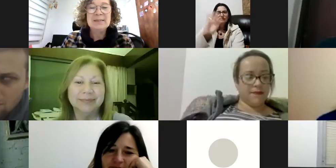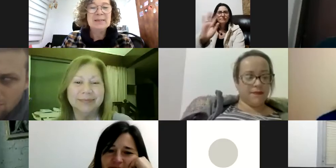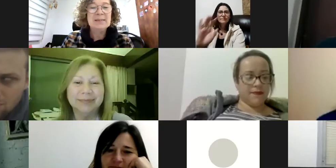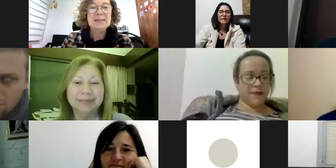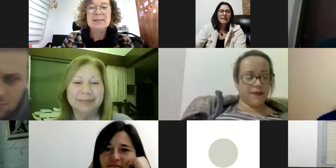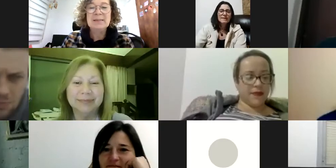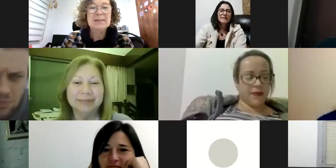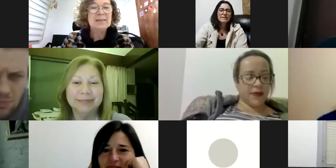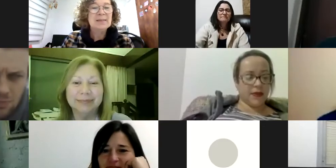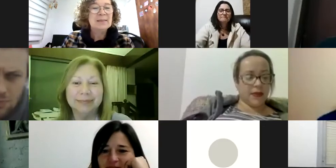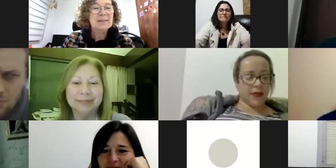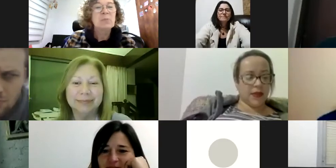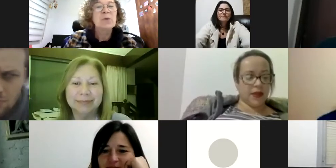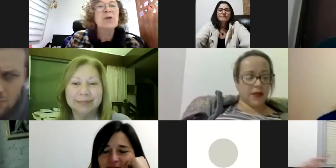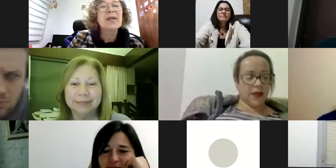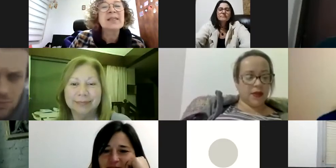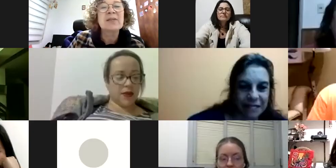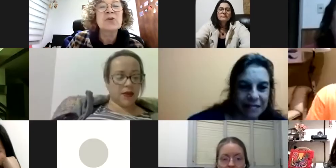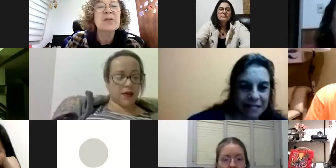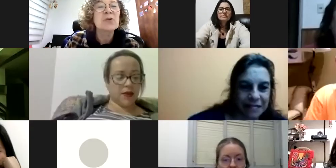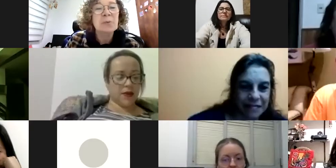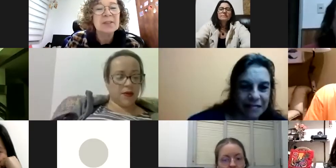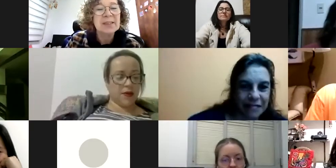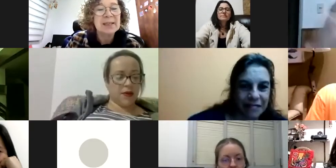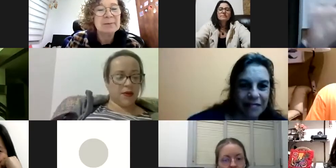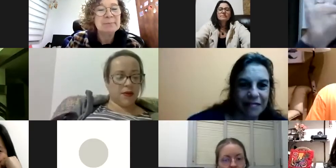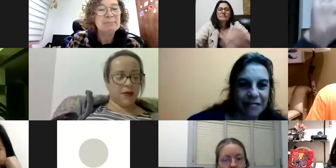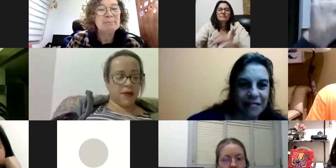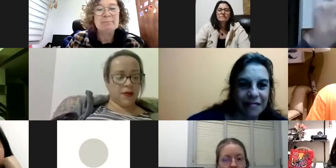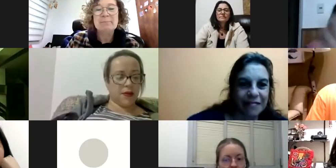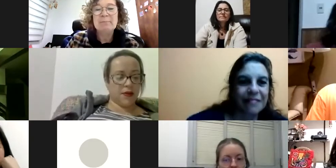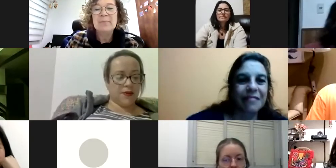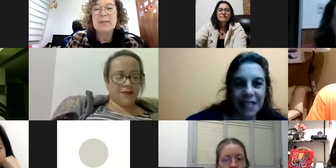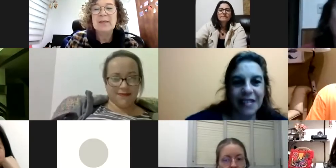chau. Bueno, buenas noches. A todas y a todos por estar.